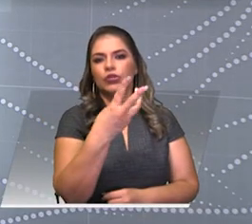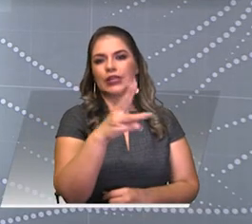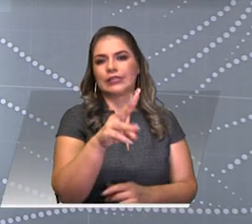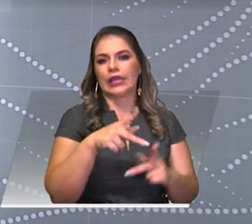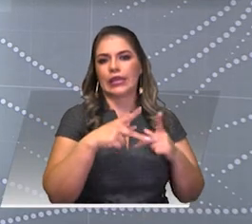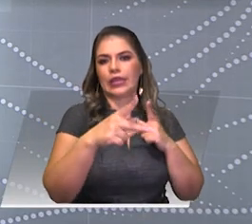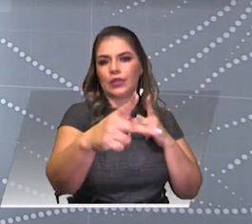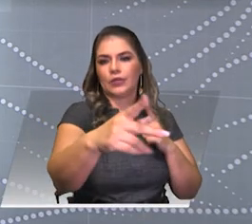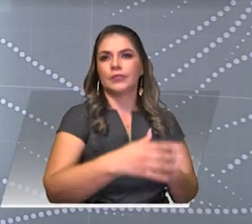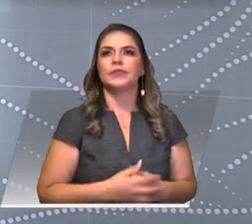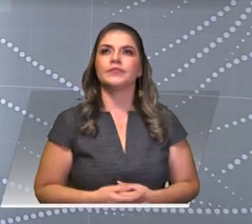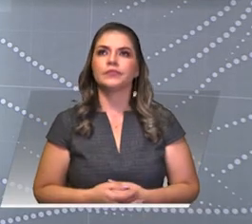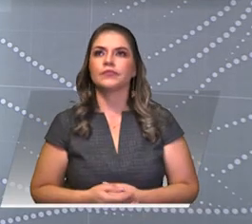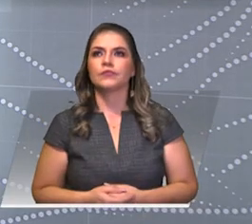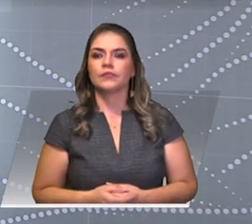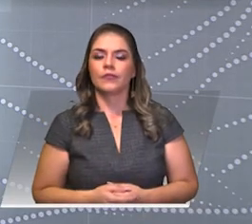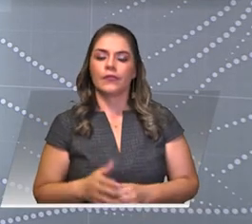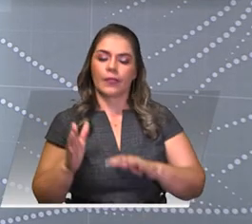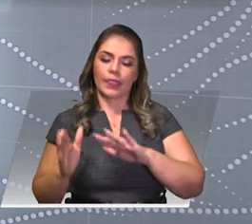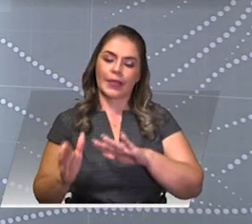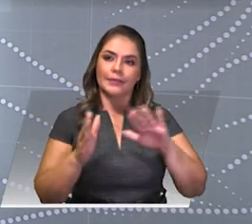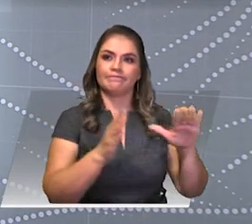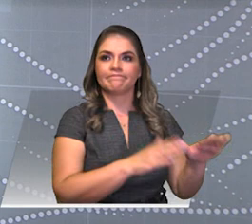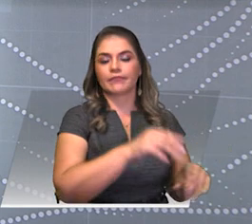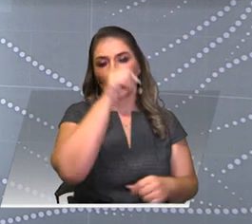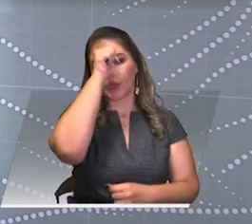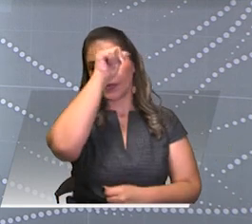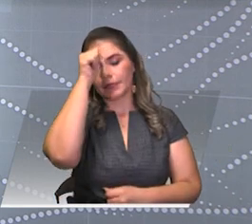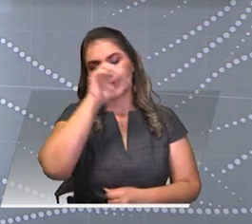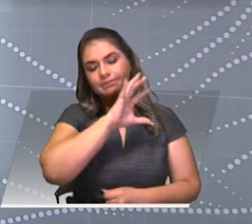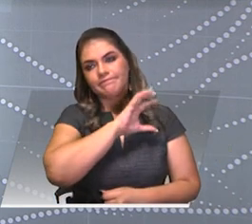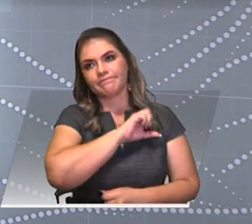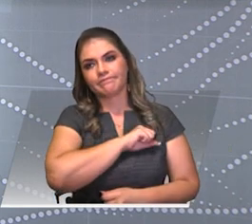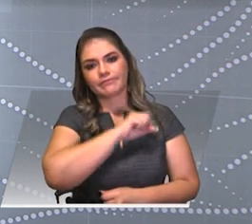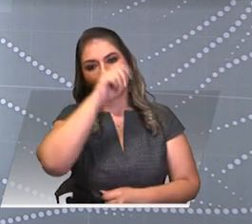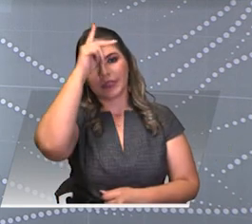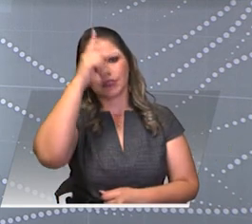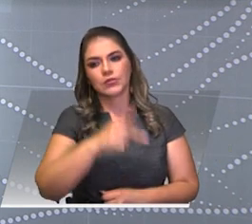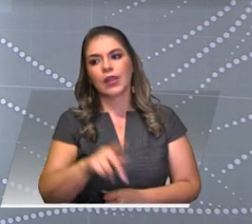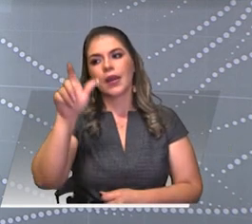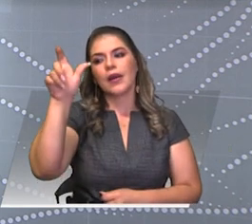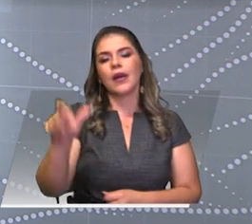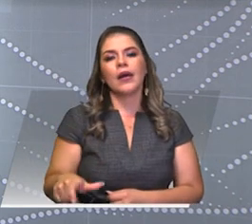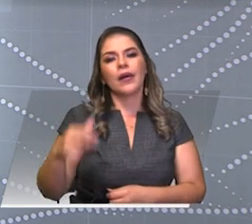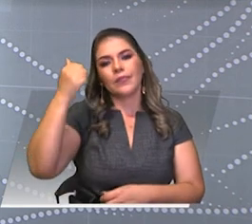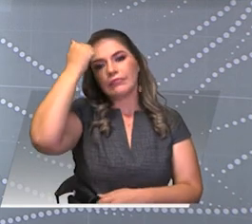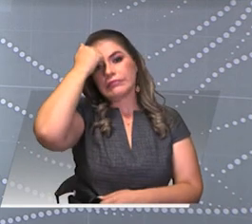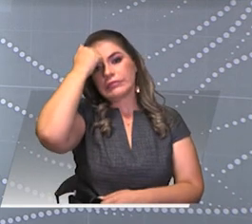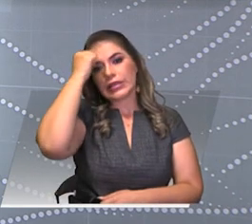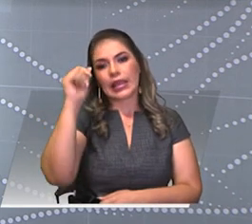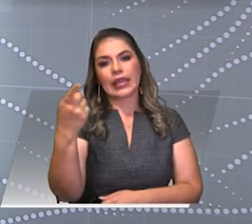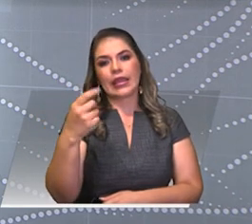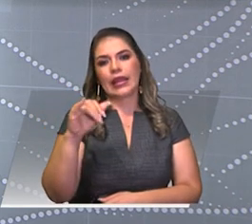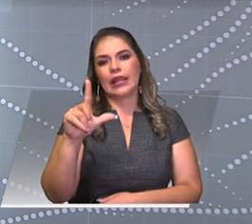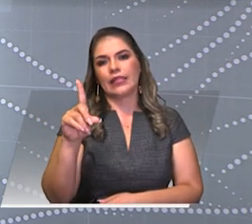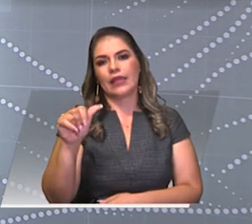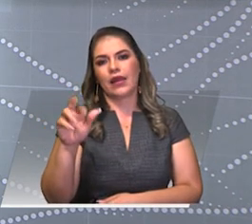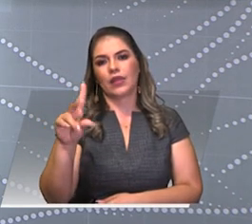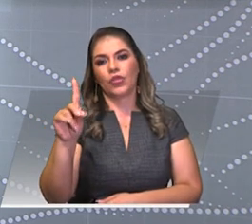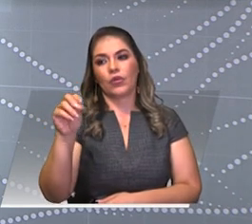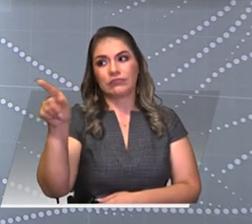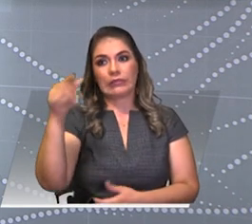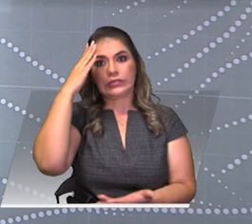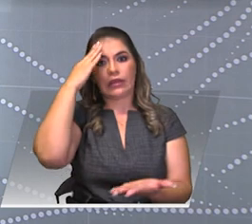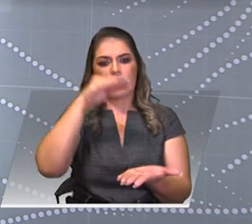Y como cada domingo, una historia más allá del deporte. Hoy no podíamos dejar de hacer un reconocimiento al gran maestro Gildardo García, el ajedrecista de todos los tiempos